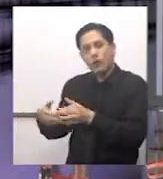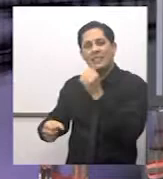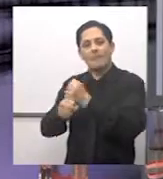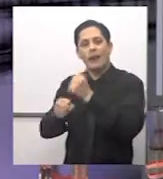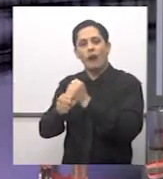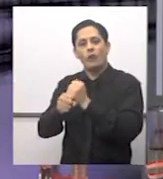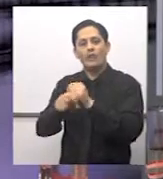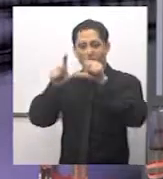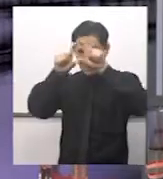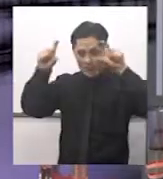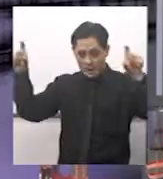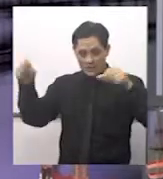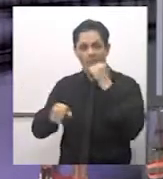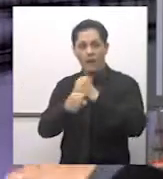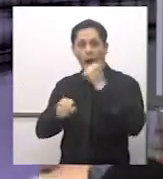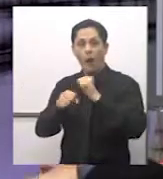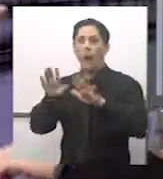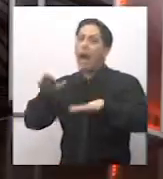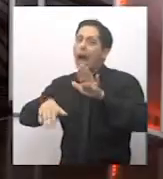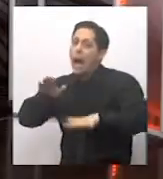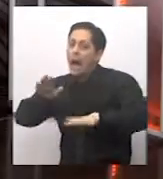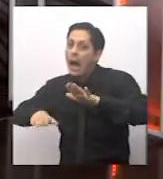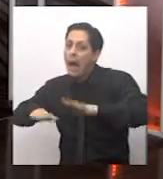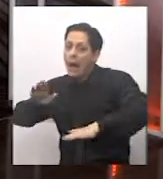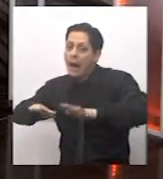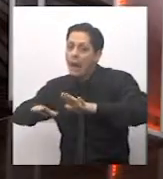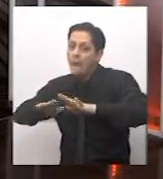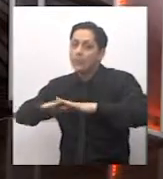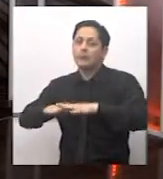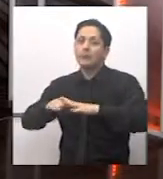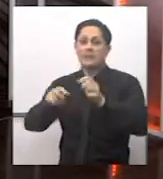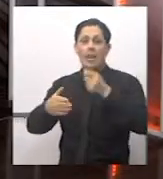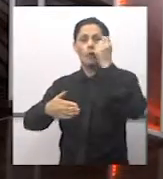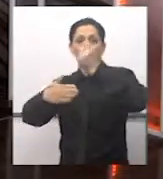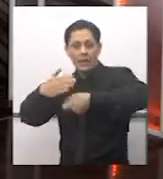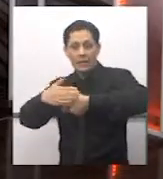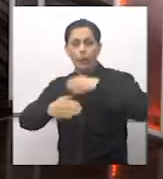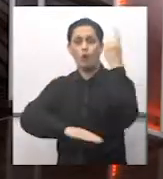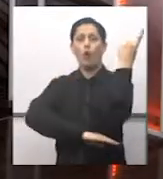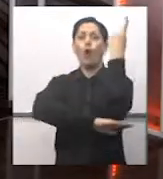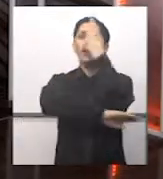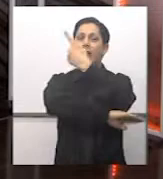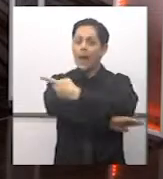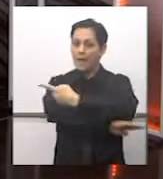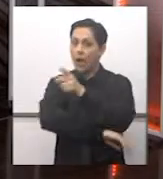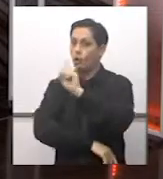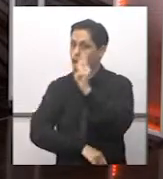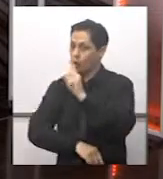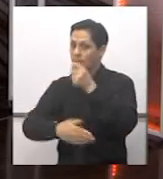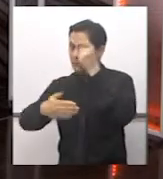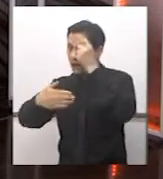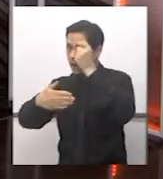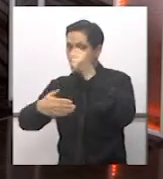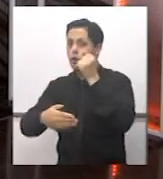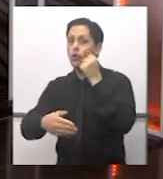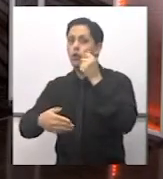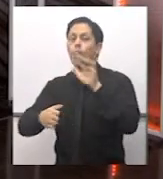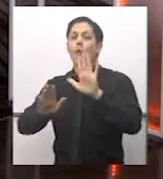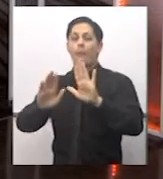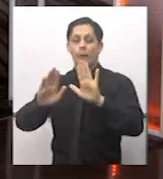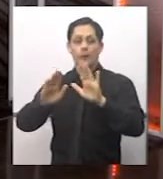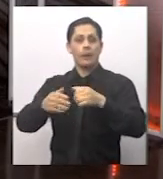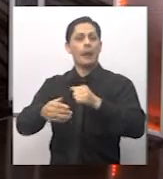trabajadores portuarios eventuales, sí, que se les contrata por jornada, no son los trabajadores permanentes. La gente de TCEVAL le llegó a arreglo. De